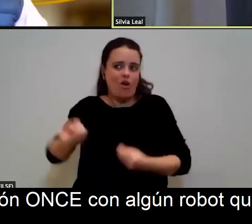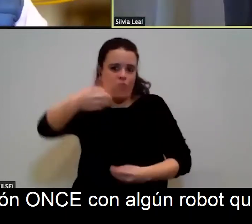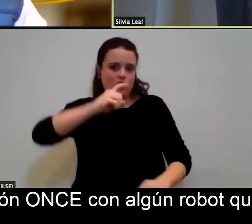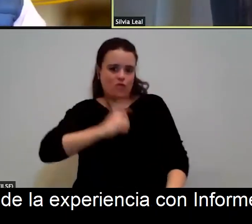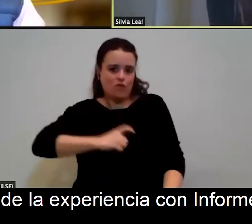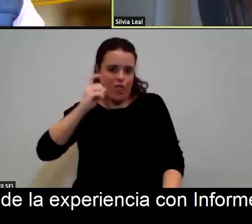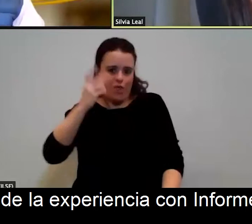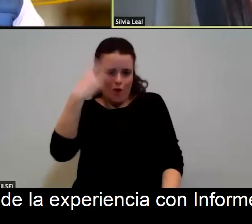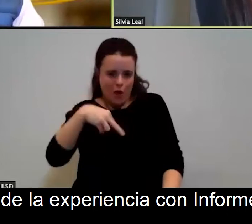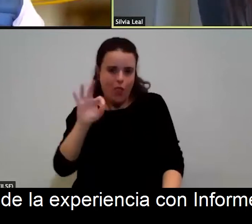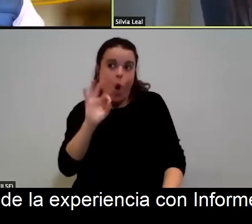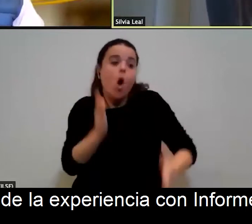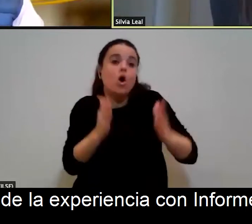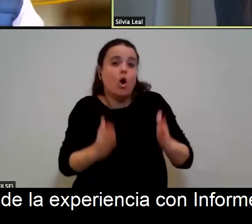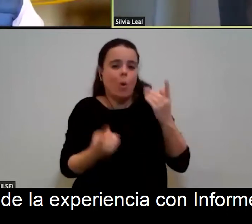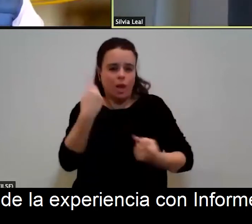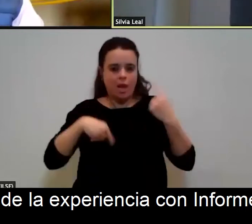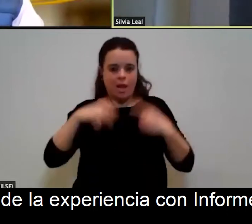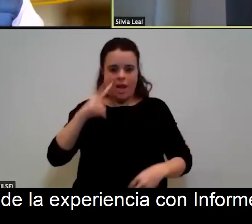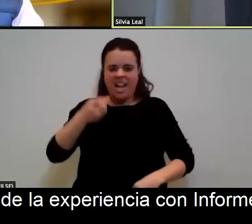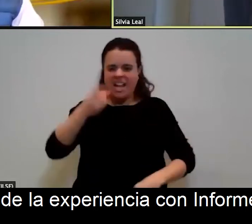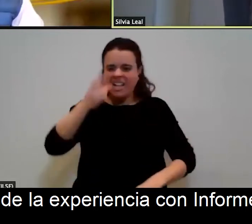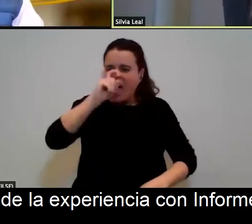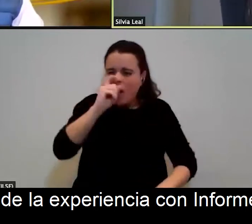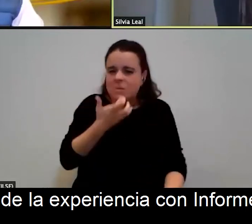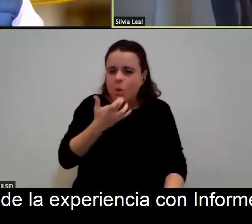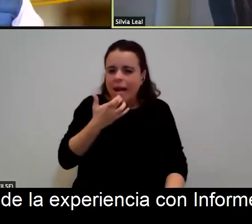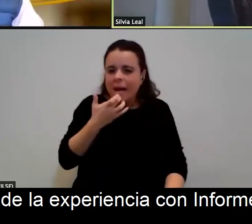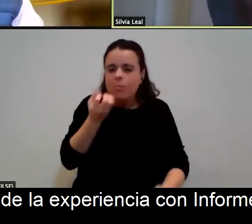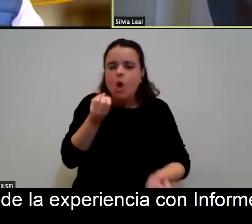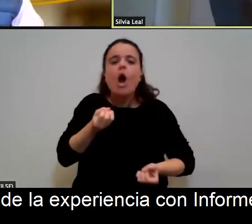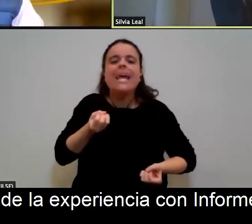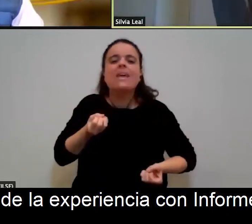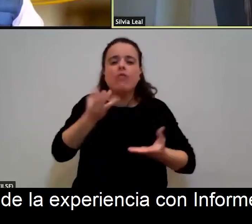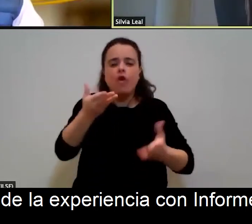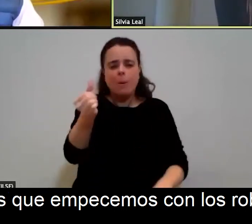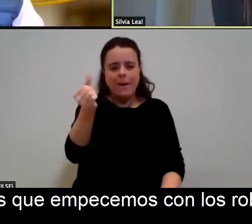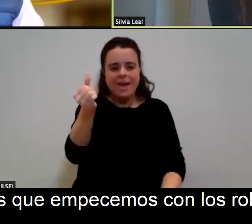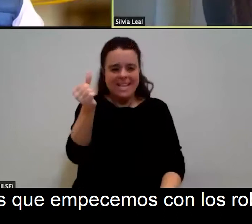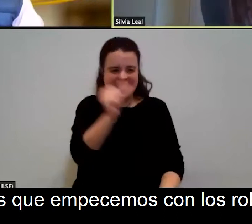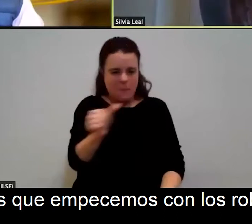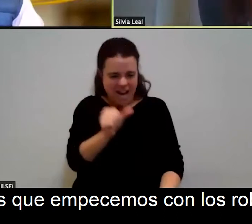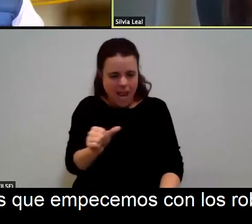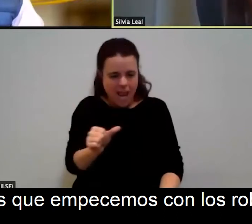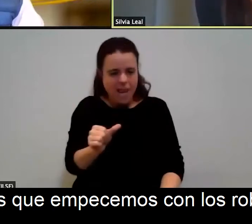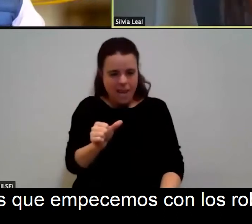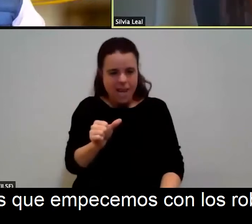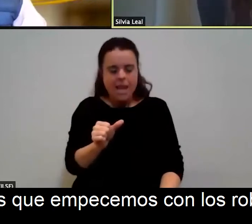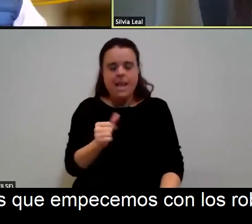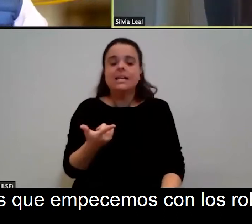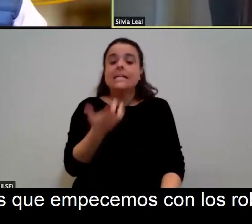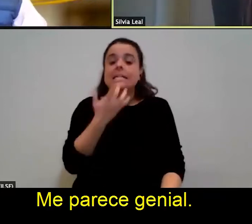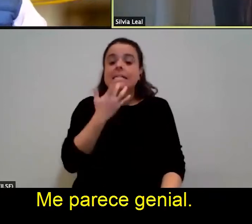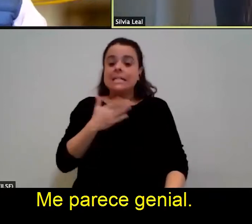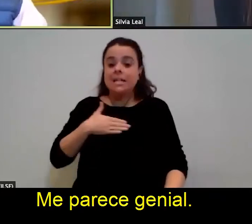visto por ahí. ¿Te acuerdas de la experiencia, por ejemplo, con informe semanal? Vamos a hacer repaso si quieres. Empezamos. ¿Quieres que empecemos con los